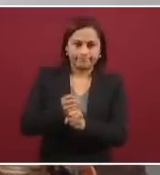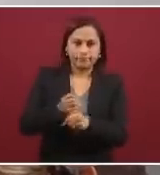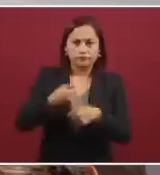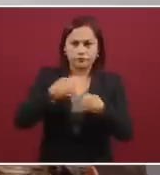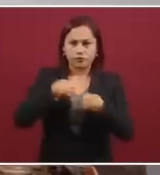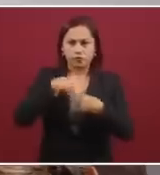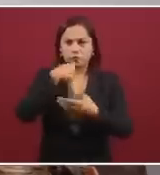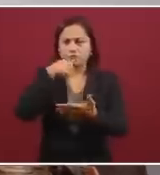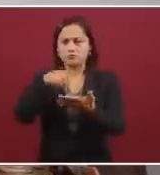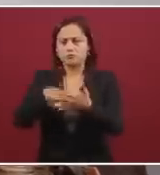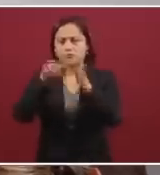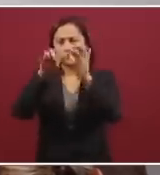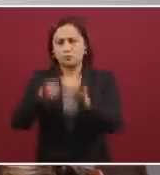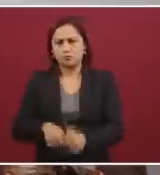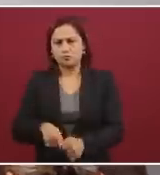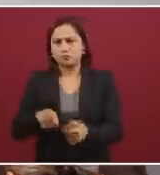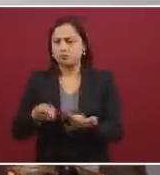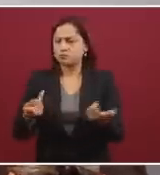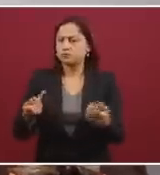carta hablo